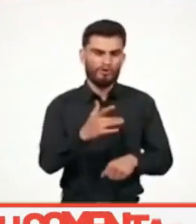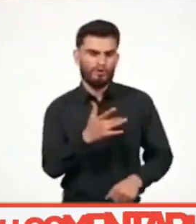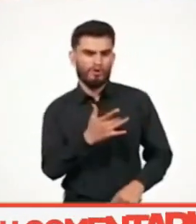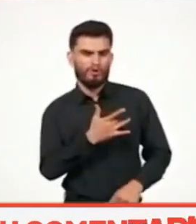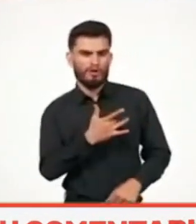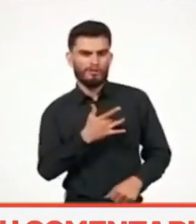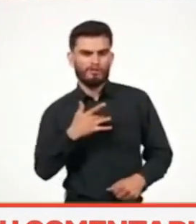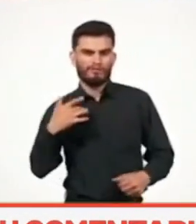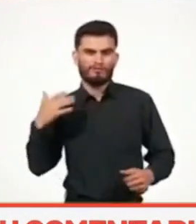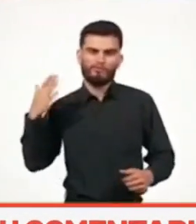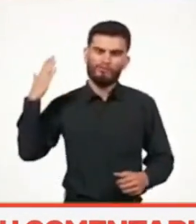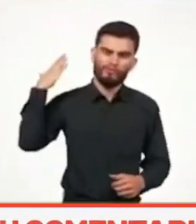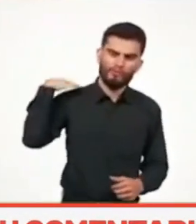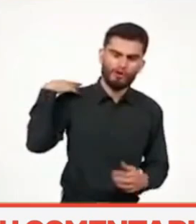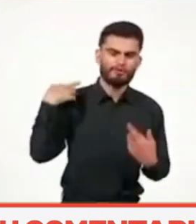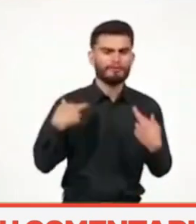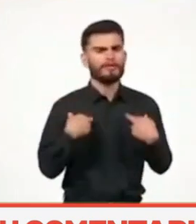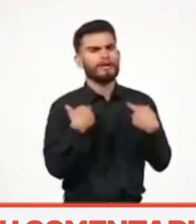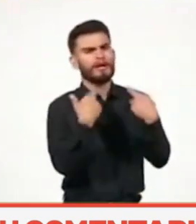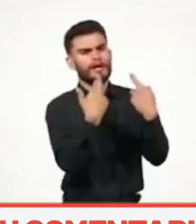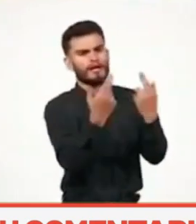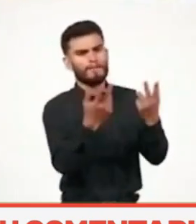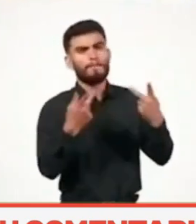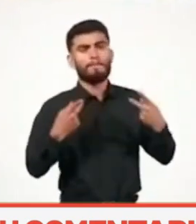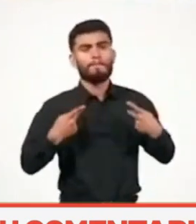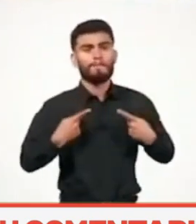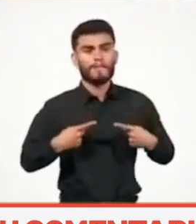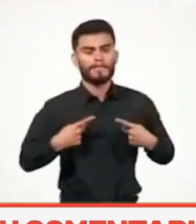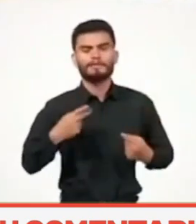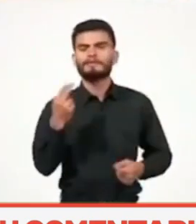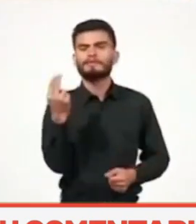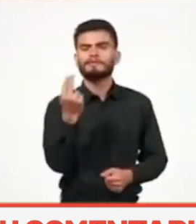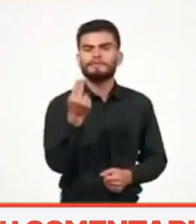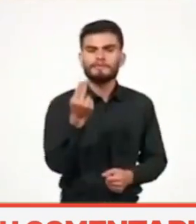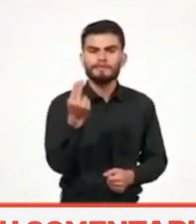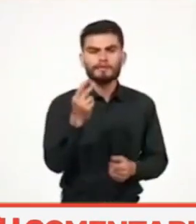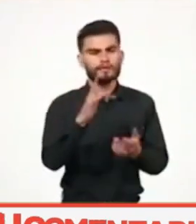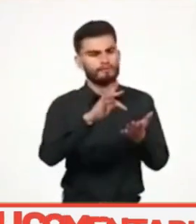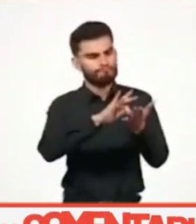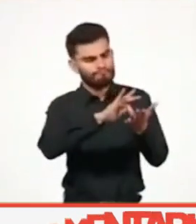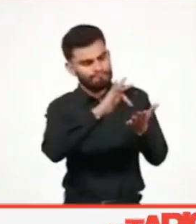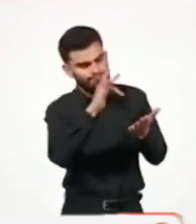ellas, aquí generosamente, porque digo generosamente,